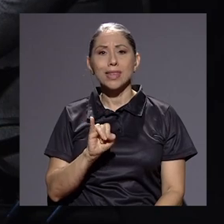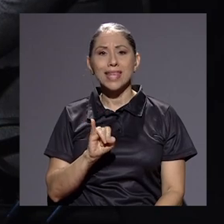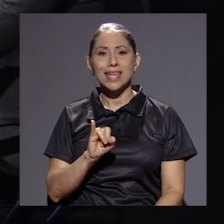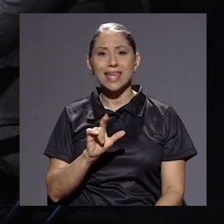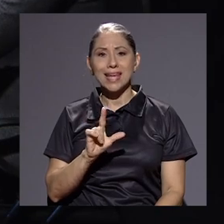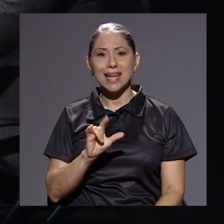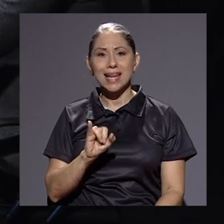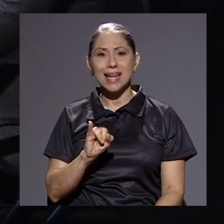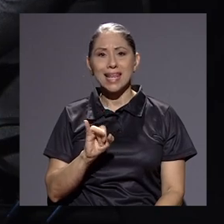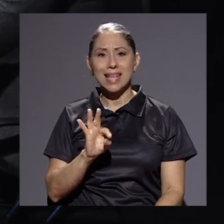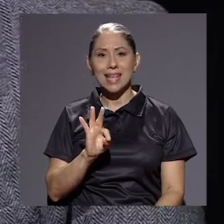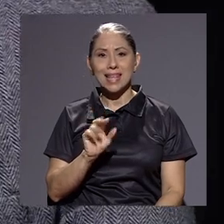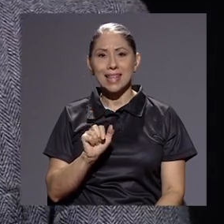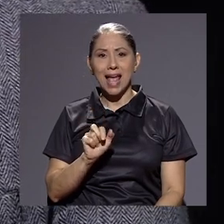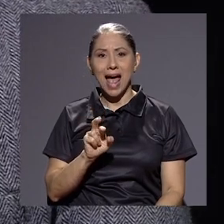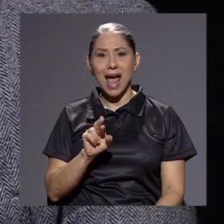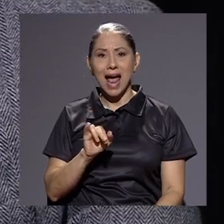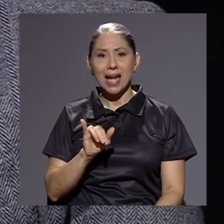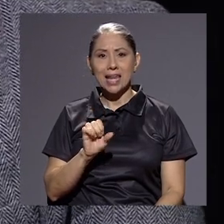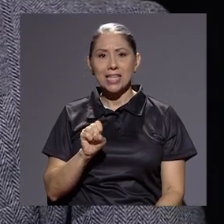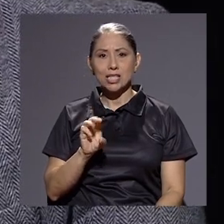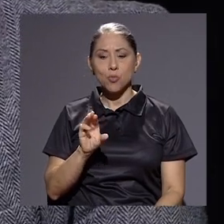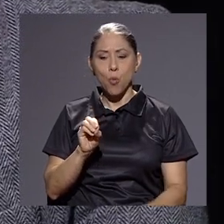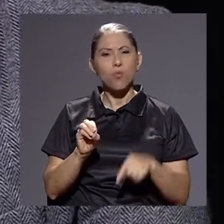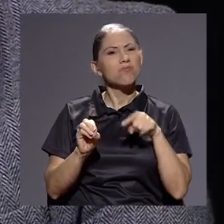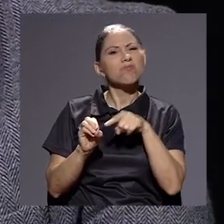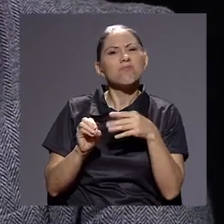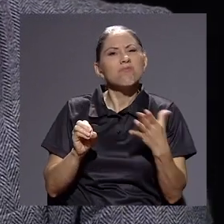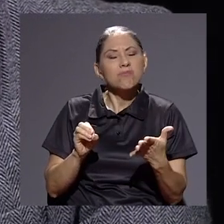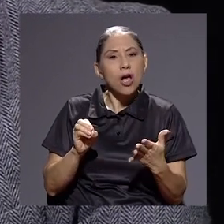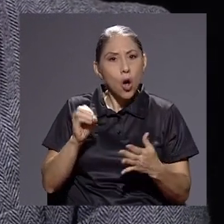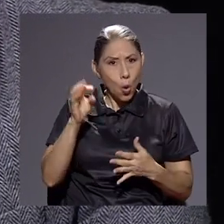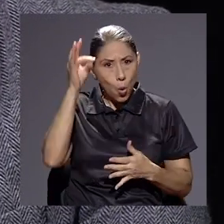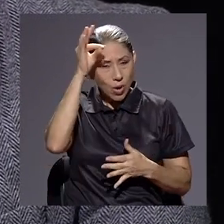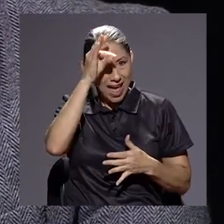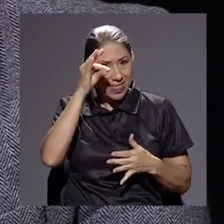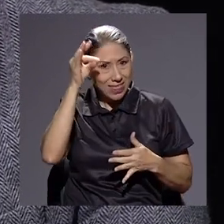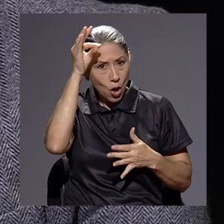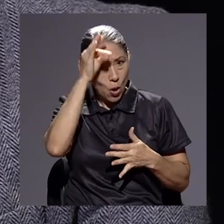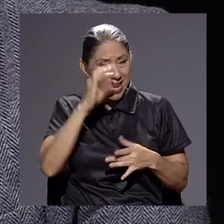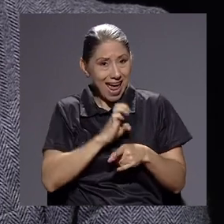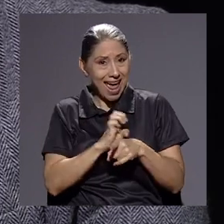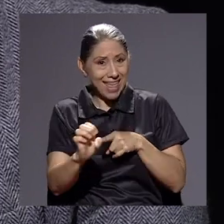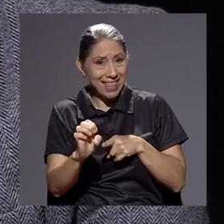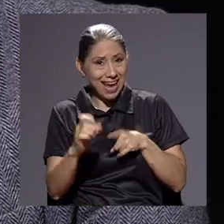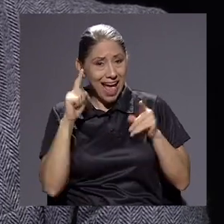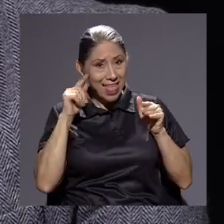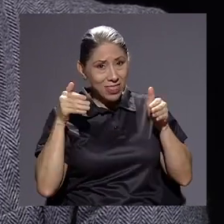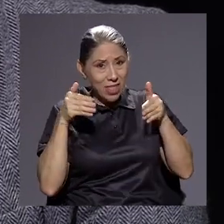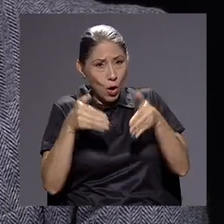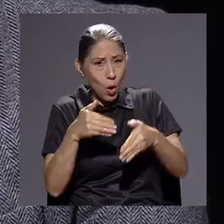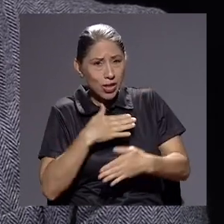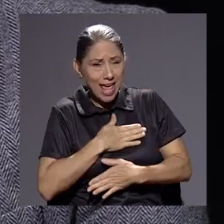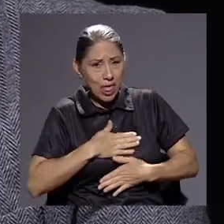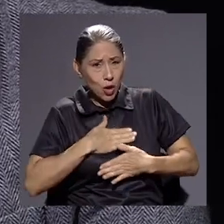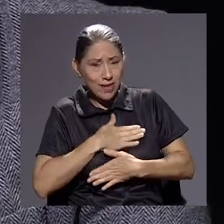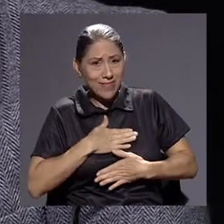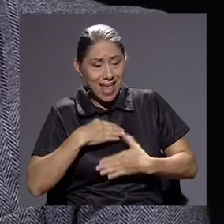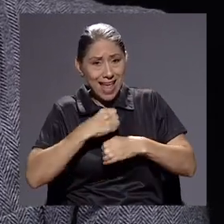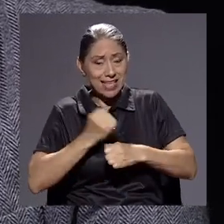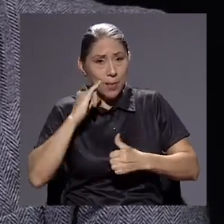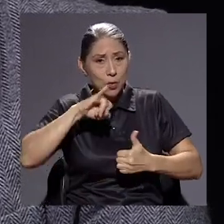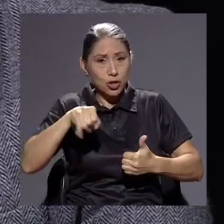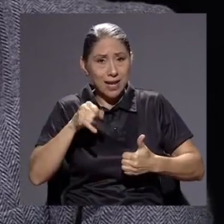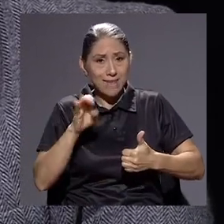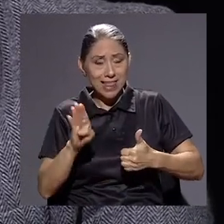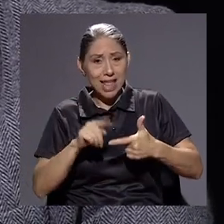es una doctrina ética, es una teoría ética de corte hedonista, más que nada formulada por Jeremy Bentham y John